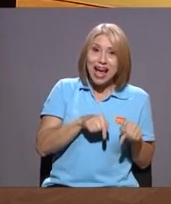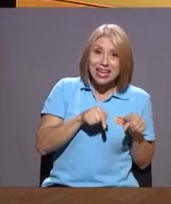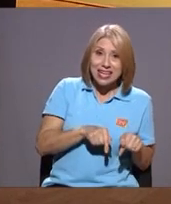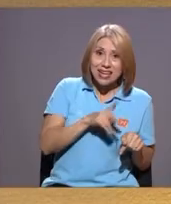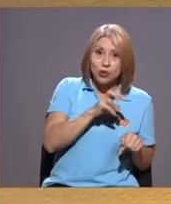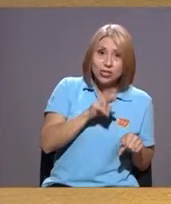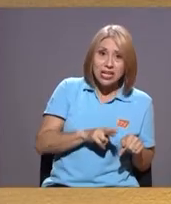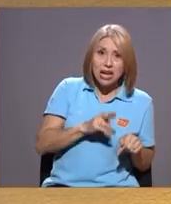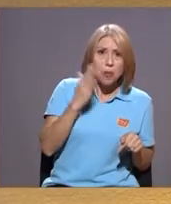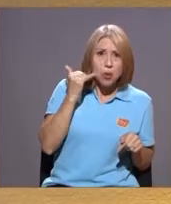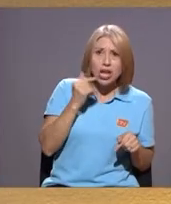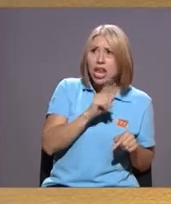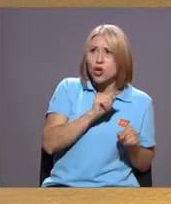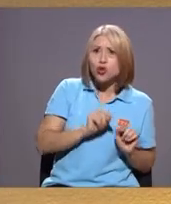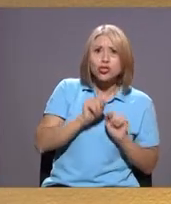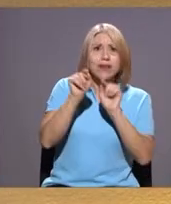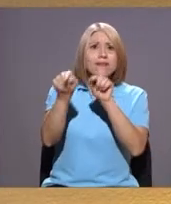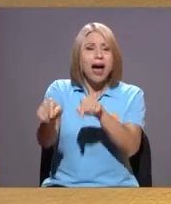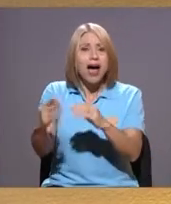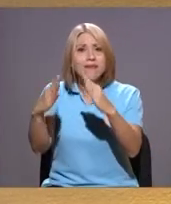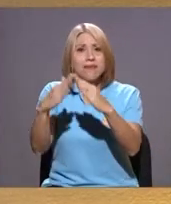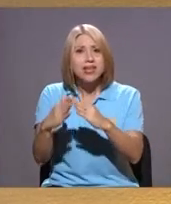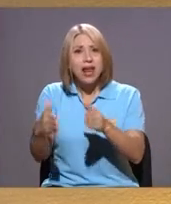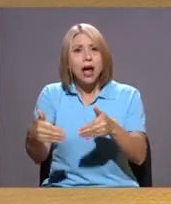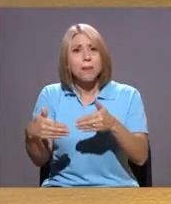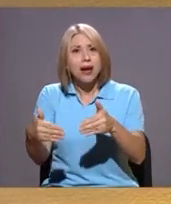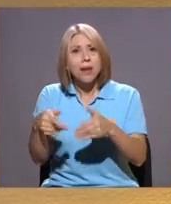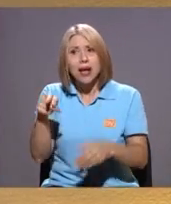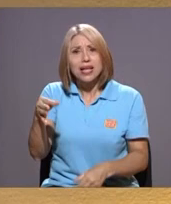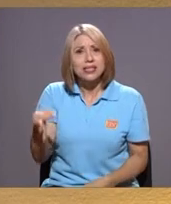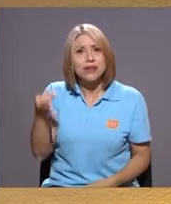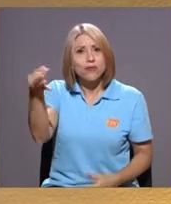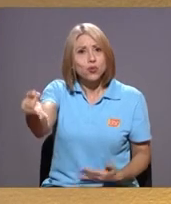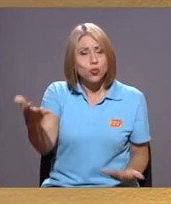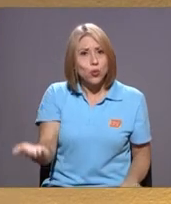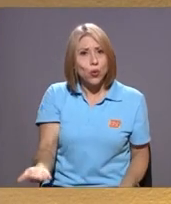panamá que es el futuro donde aquí